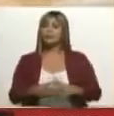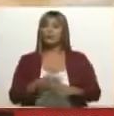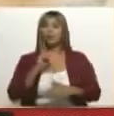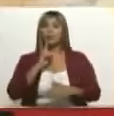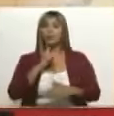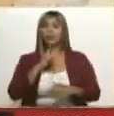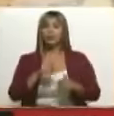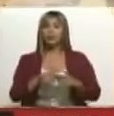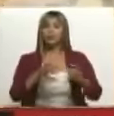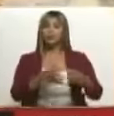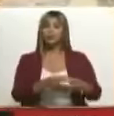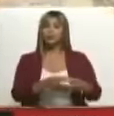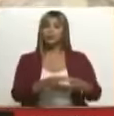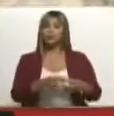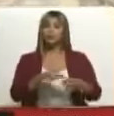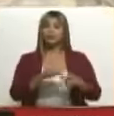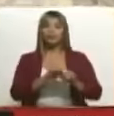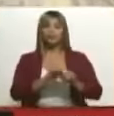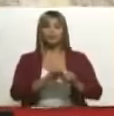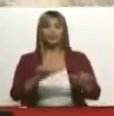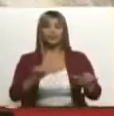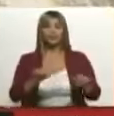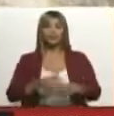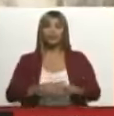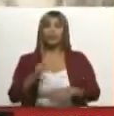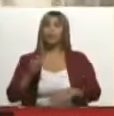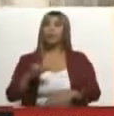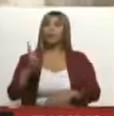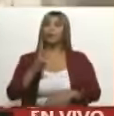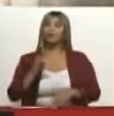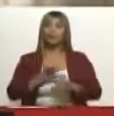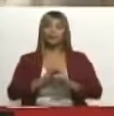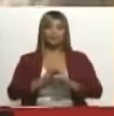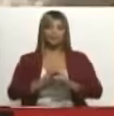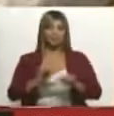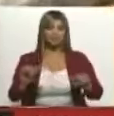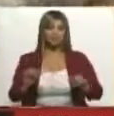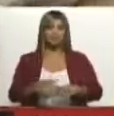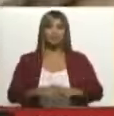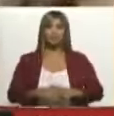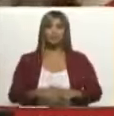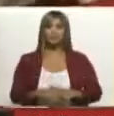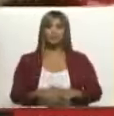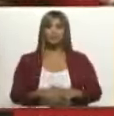denominadas paranatos. Se acabó. En Venezuela eso se acabó.